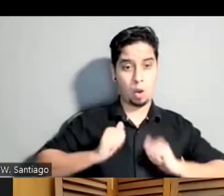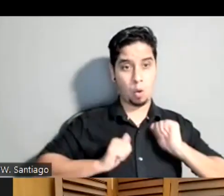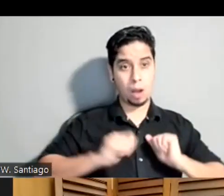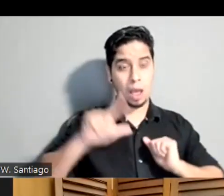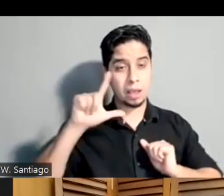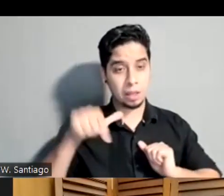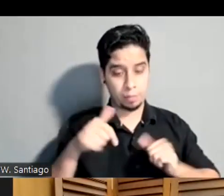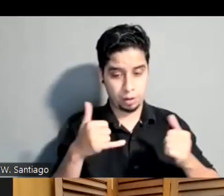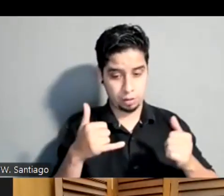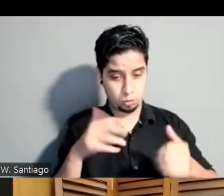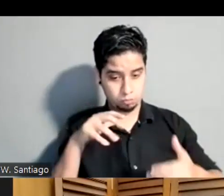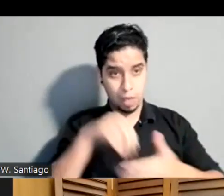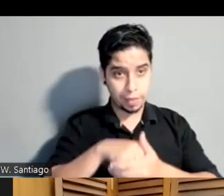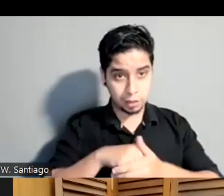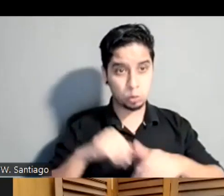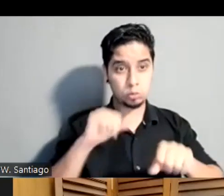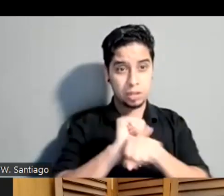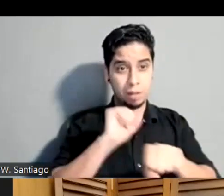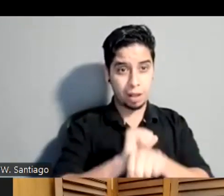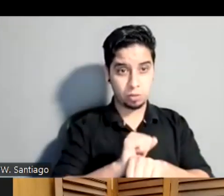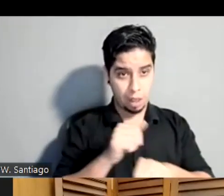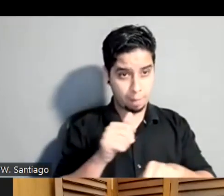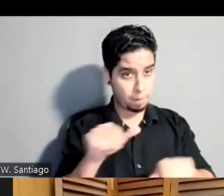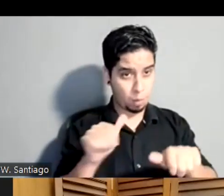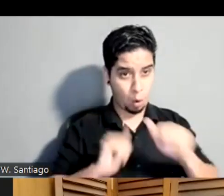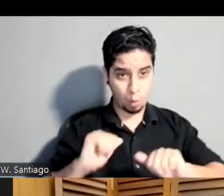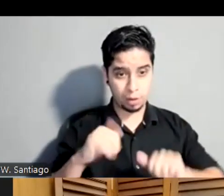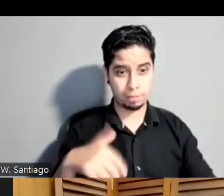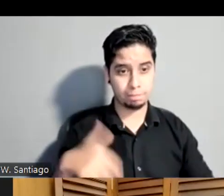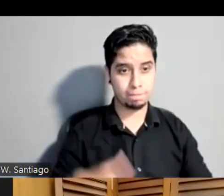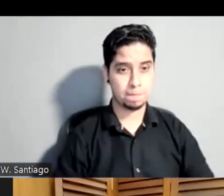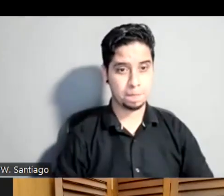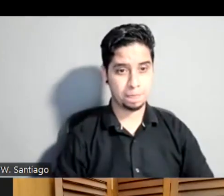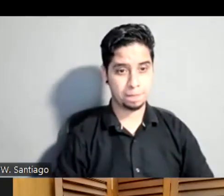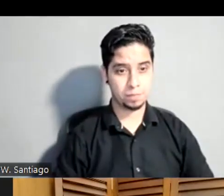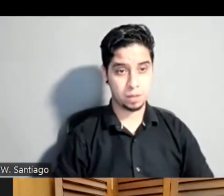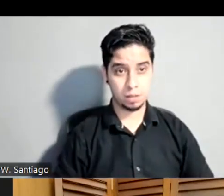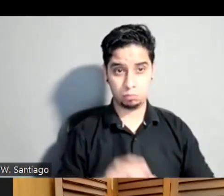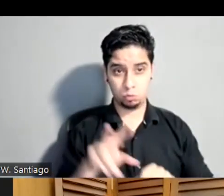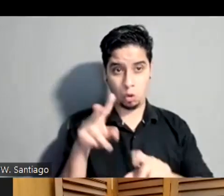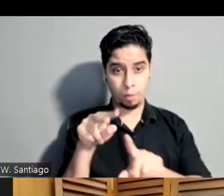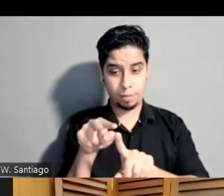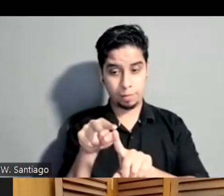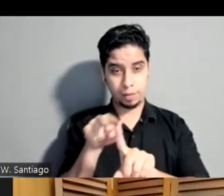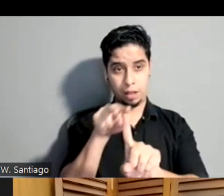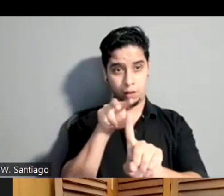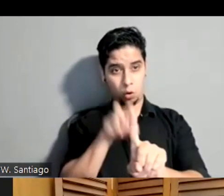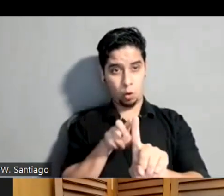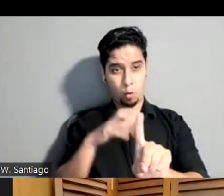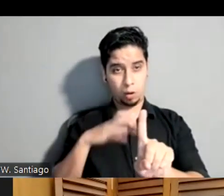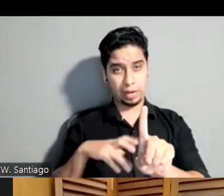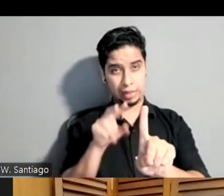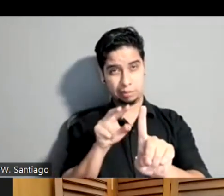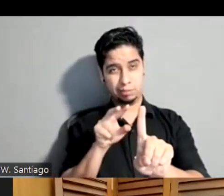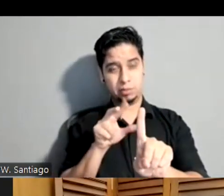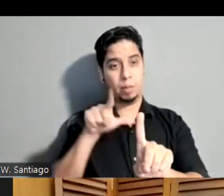momento tener la oportunidad de hacerla. Y cambié la perspectiva, ¿no? Porque primero estabas de acá, luego estabas del otro lado. Exacto. Sí.